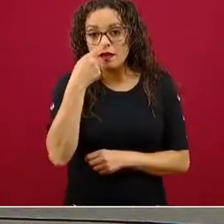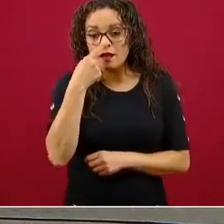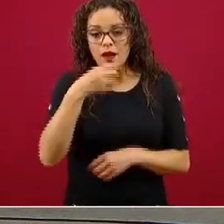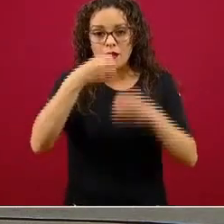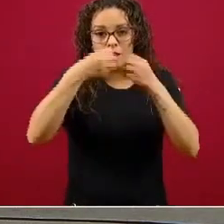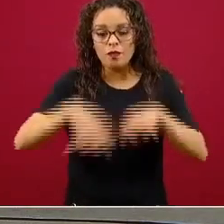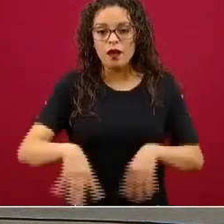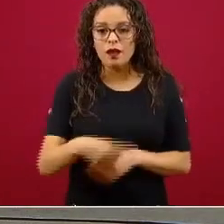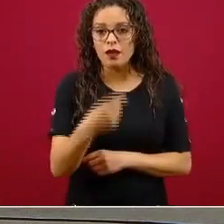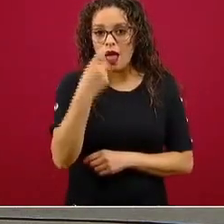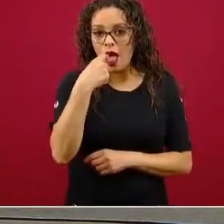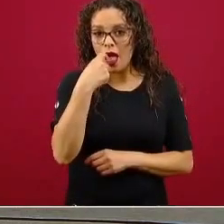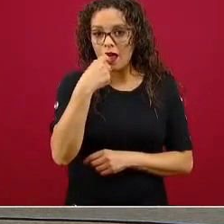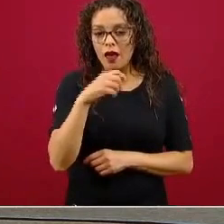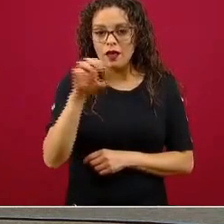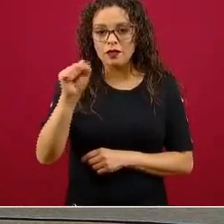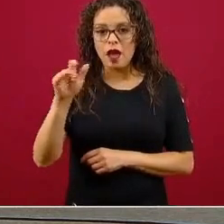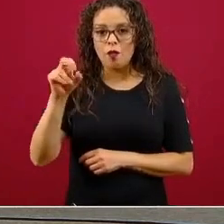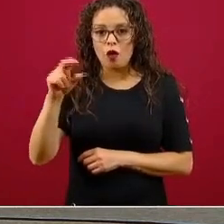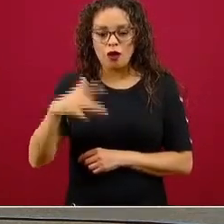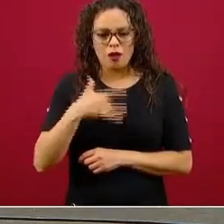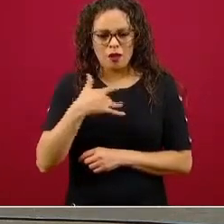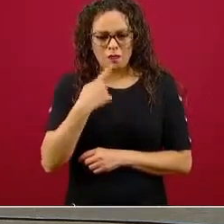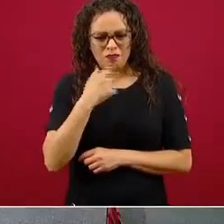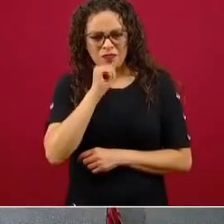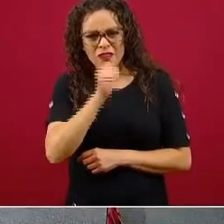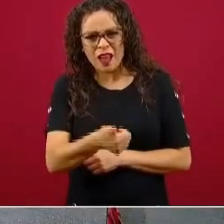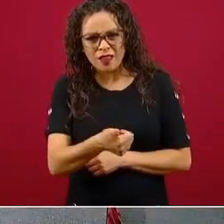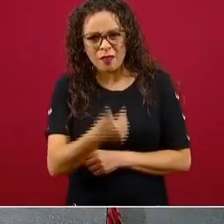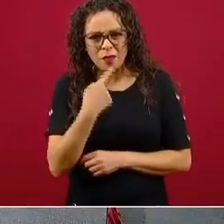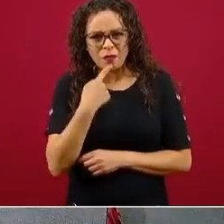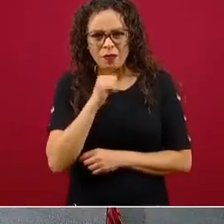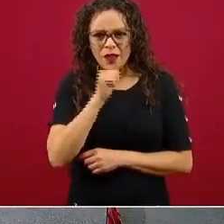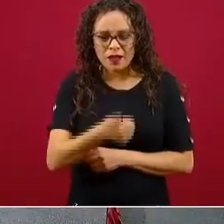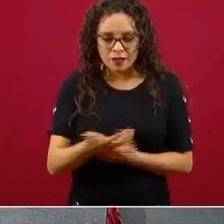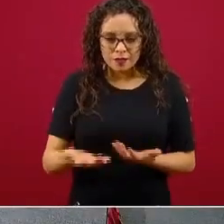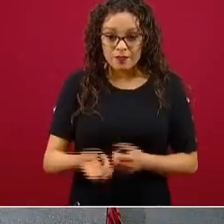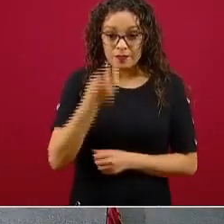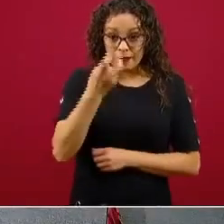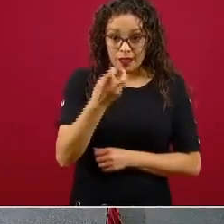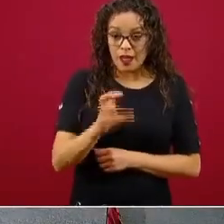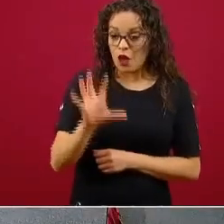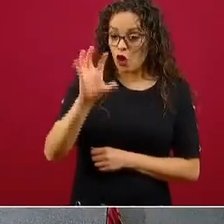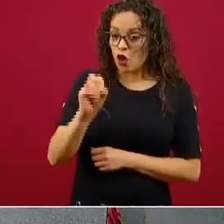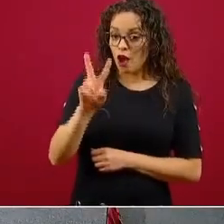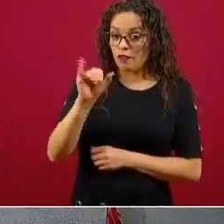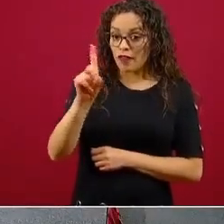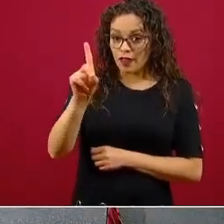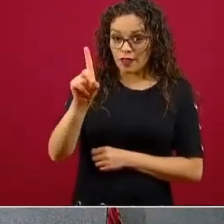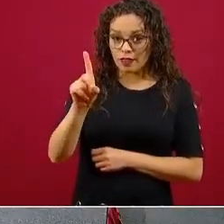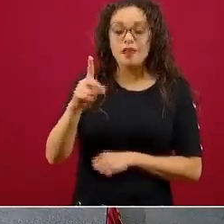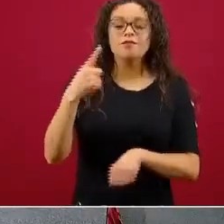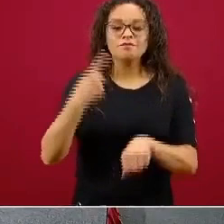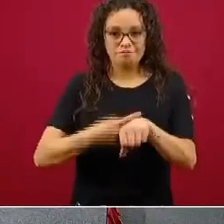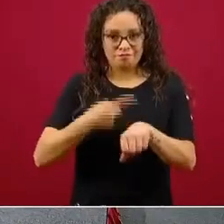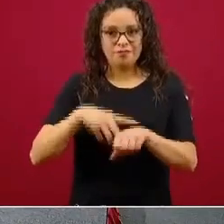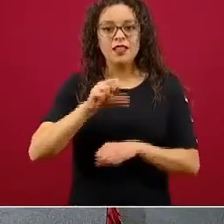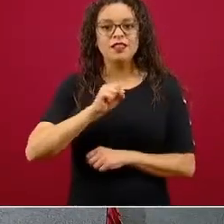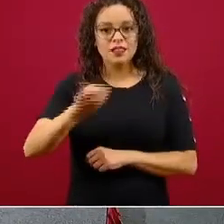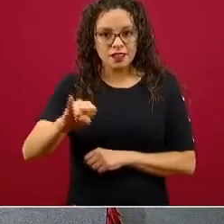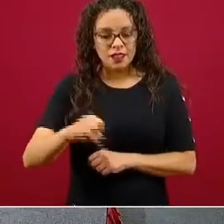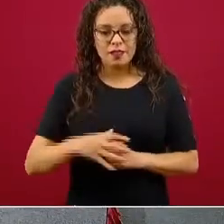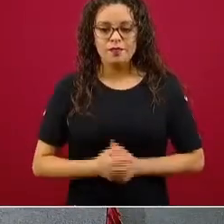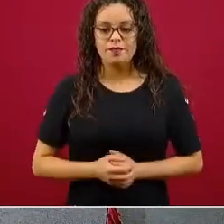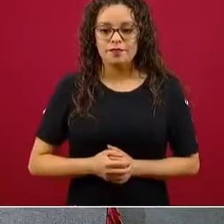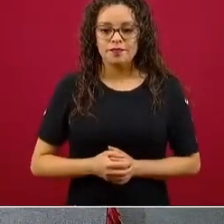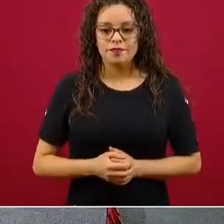síntomas más comunes. Y esa forma es el COVID leve. No es que haya una enfermedad leve y una enfermedad grave,